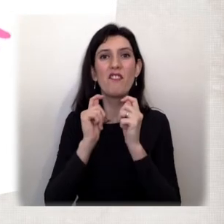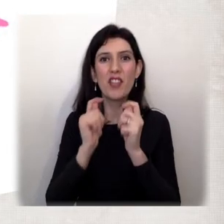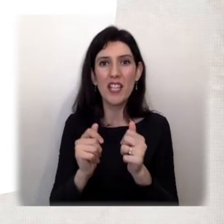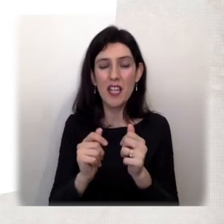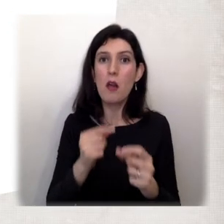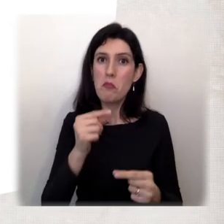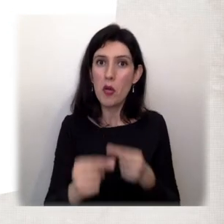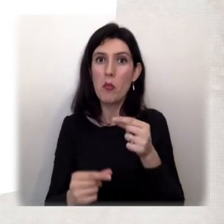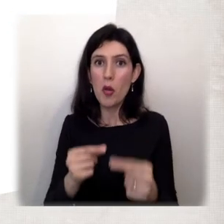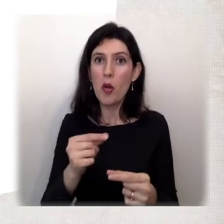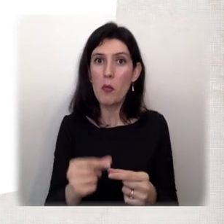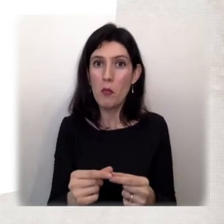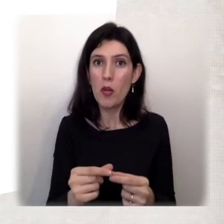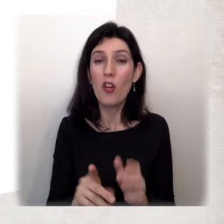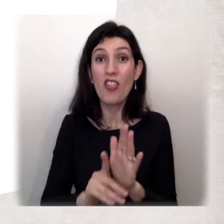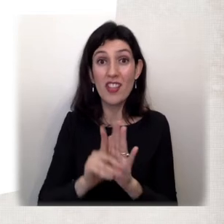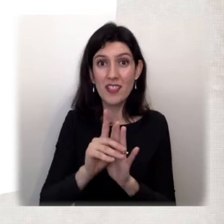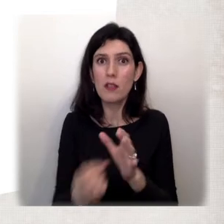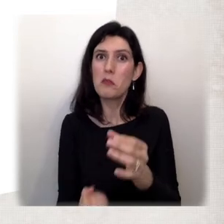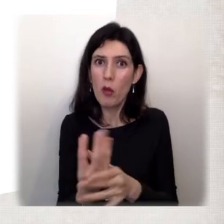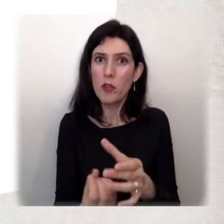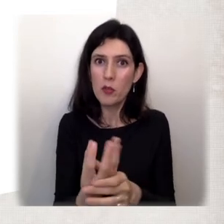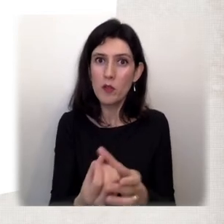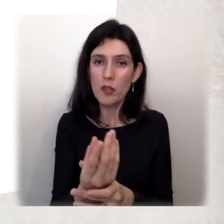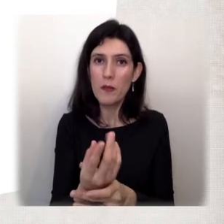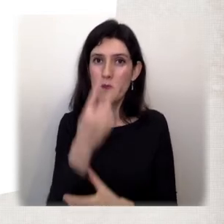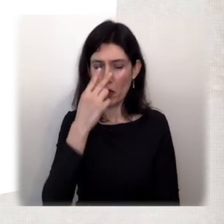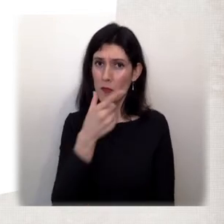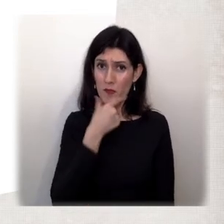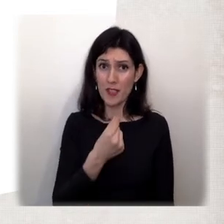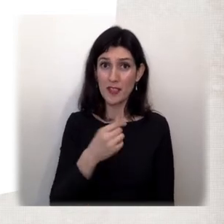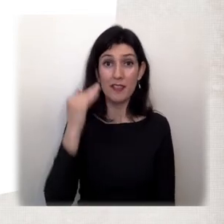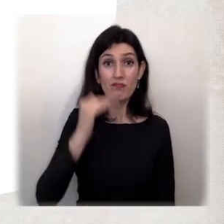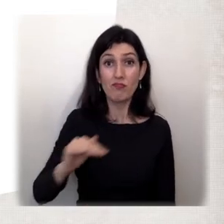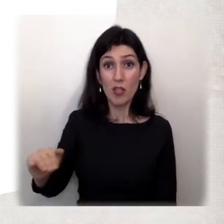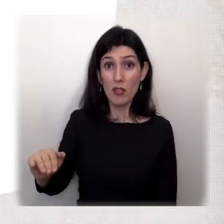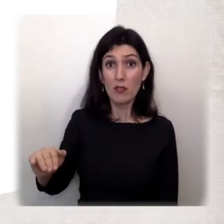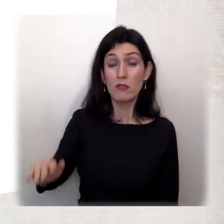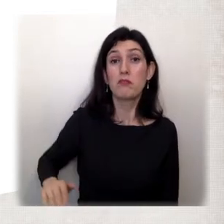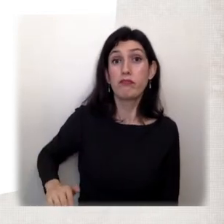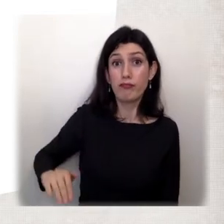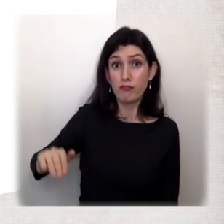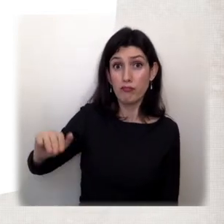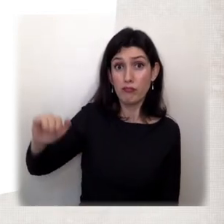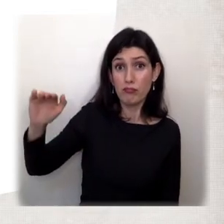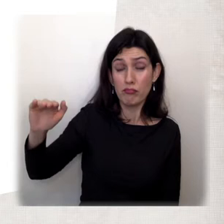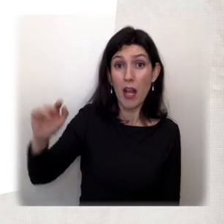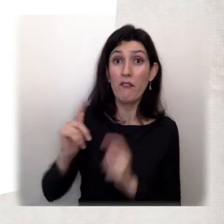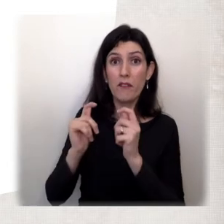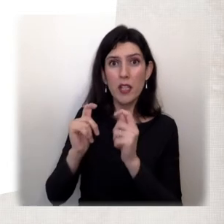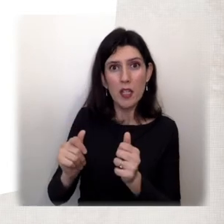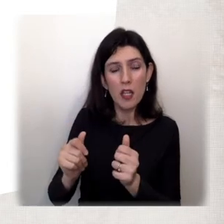poco a lo largo del desarrollo. Y esto lo vemos a simple vista. A medida que niños y niñas crecen, aparecen habilidades como hablar, caminar